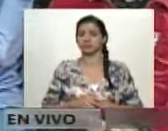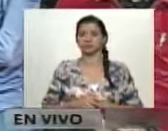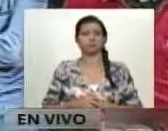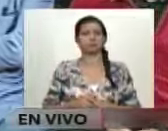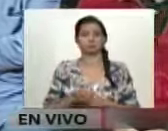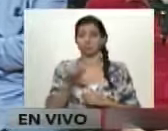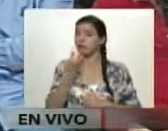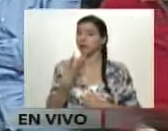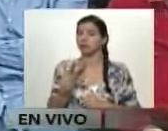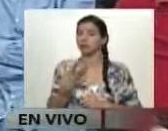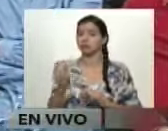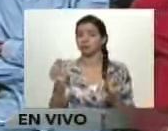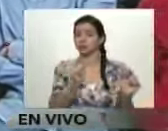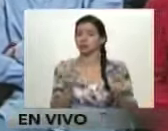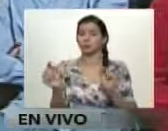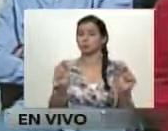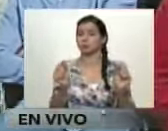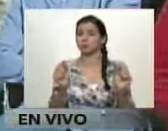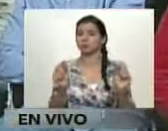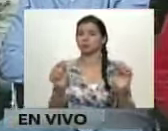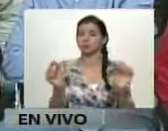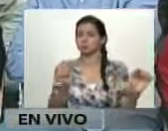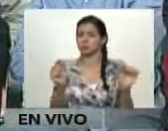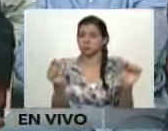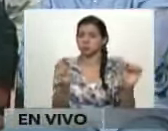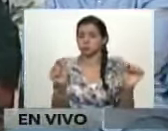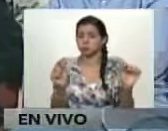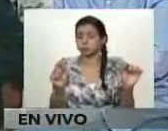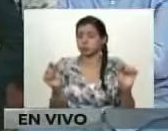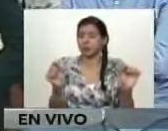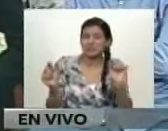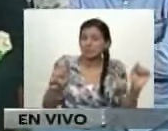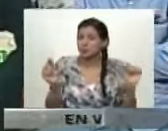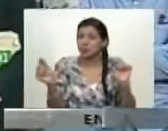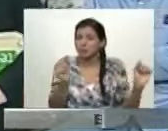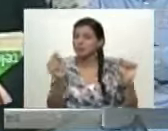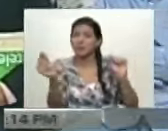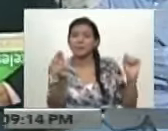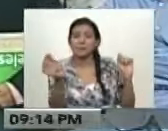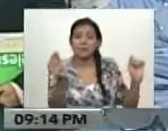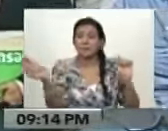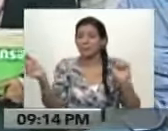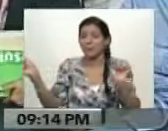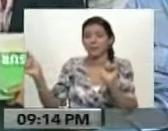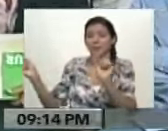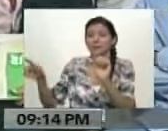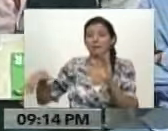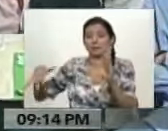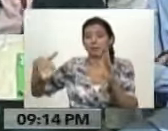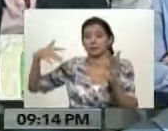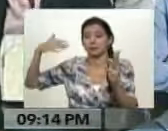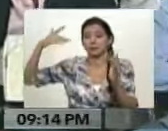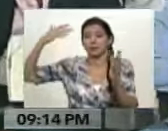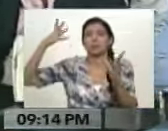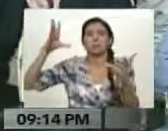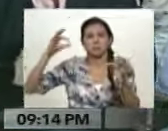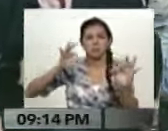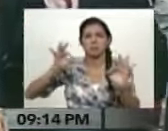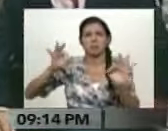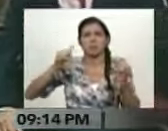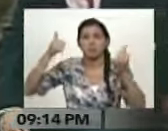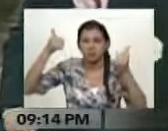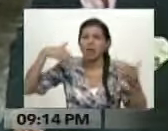Suficiente para que este debate cuajara y llegara a un punto de equilibrio dinámico